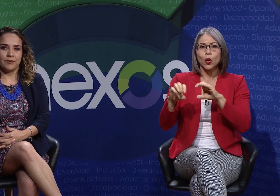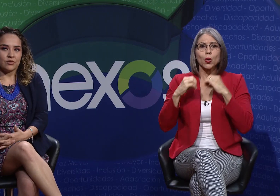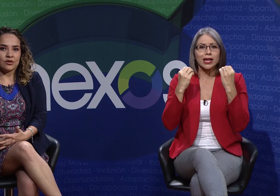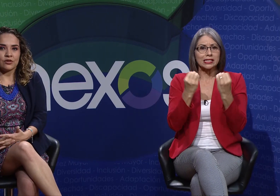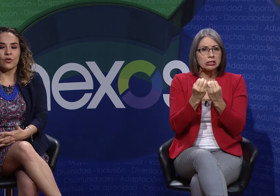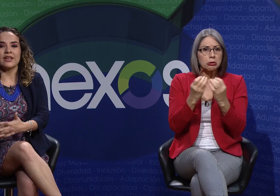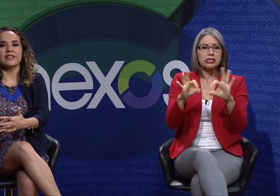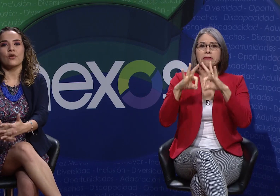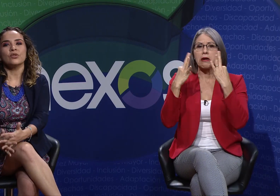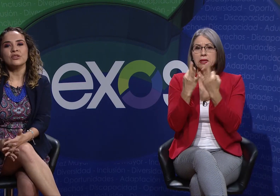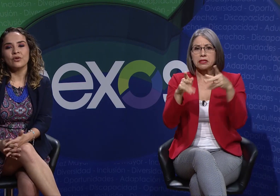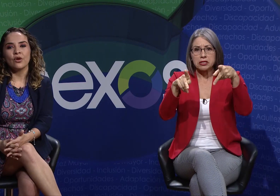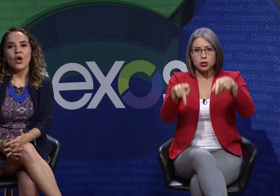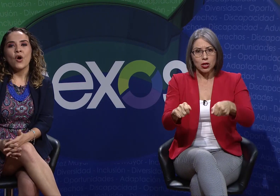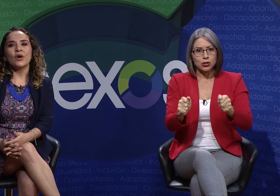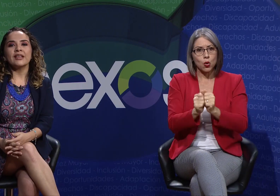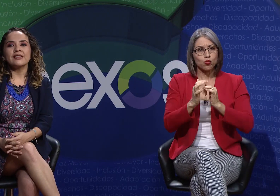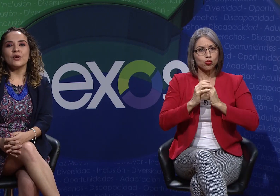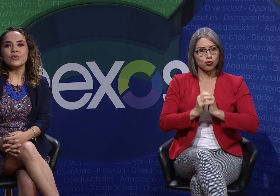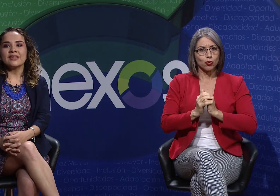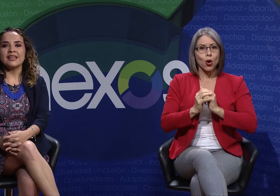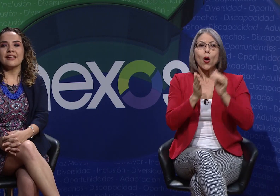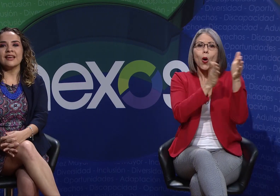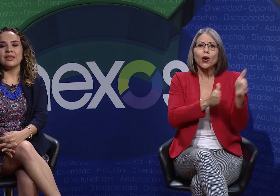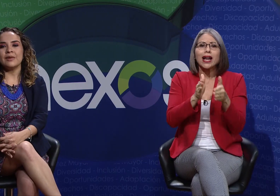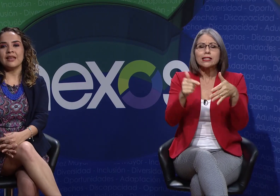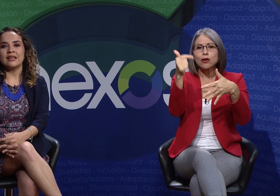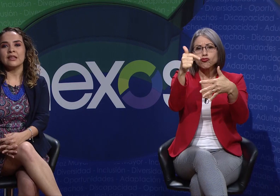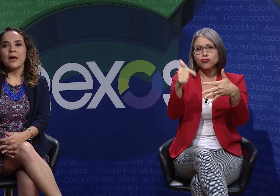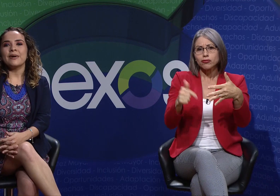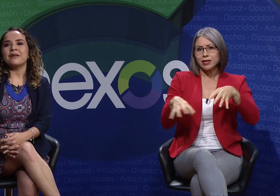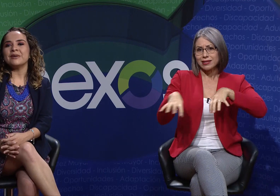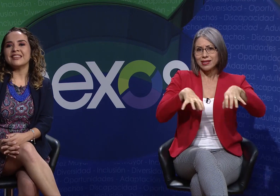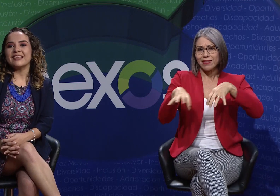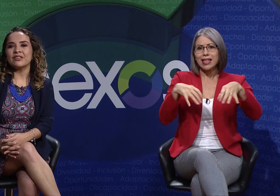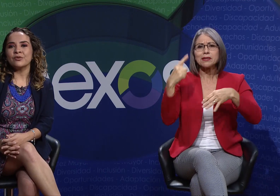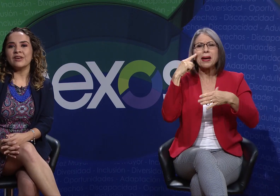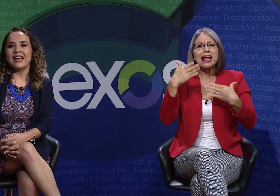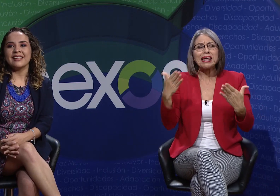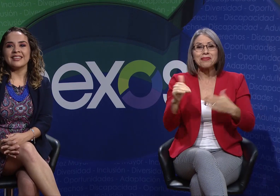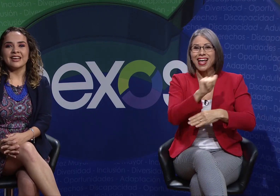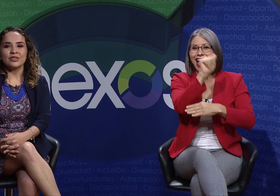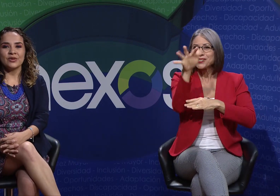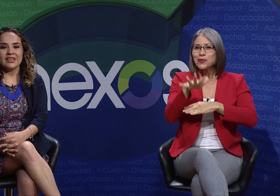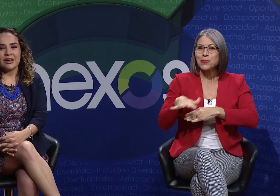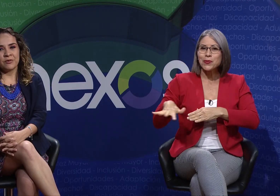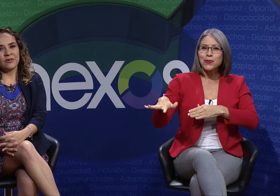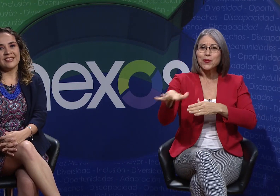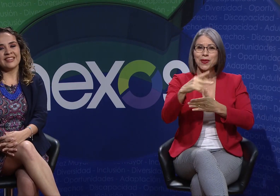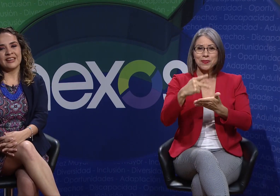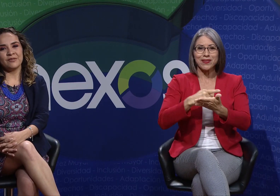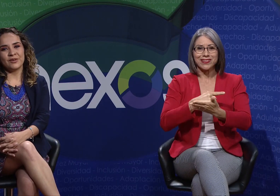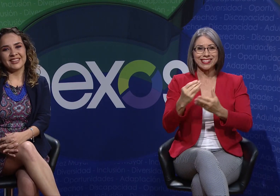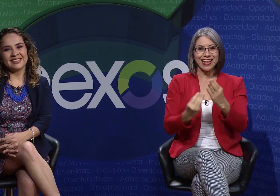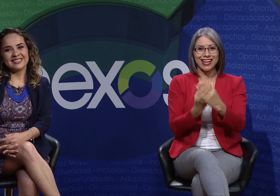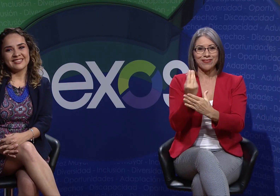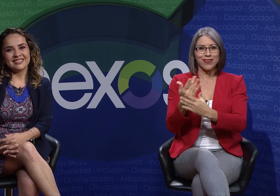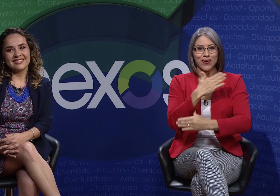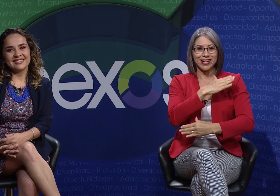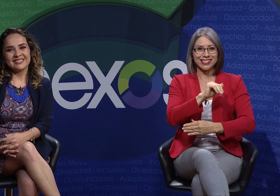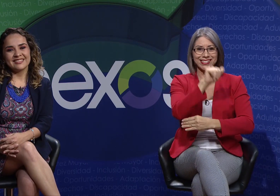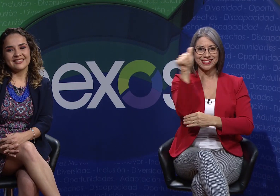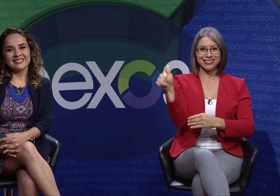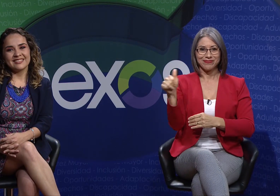familias de personas con esta condición, organizaron una serie de actividades para pintar de azul a este cantón de la provincia de Las Flores.